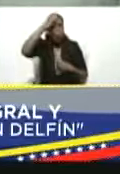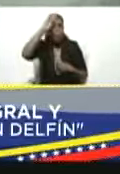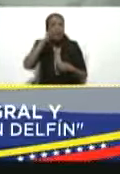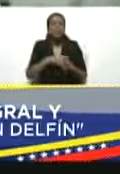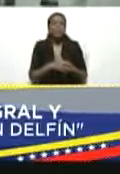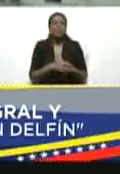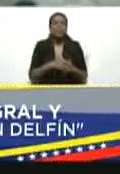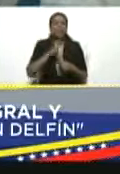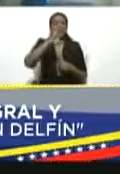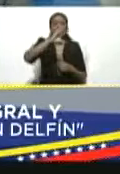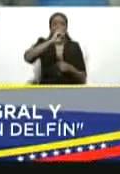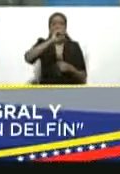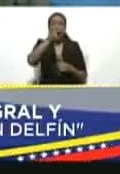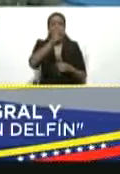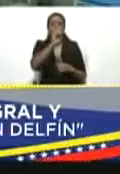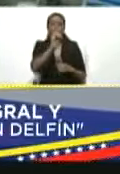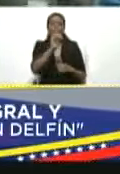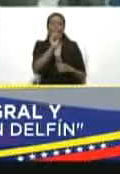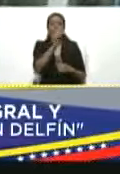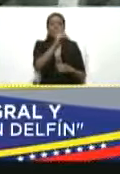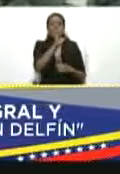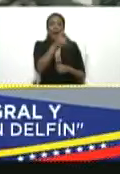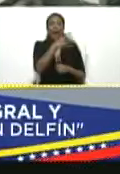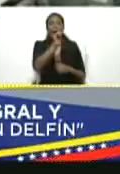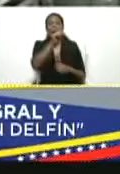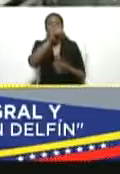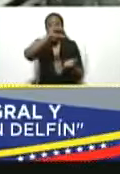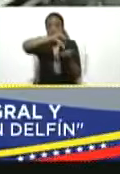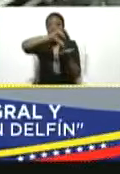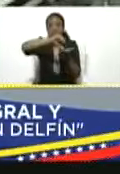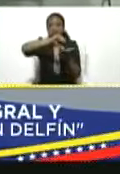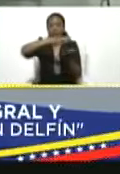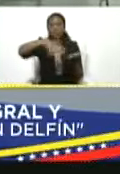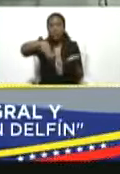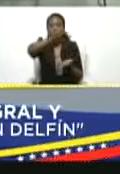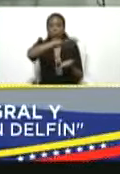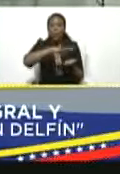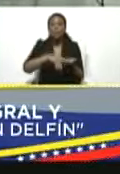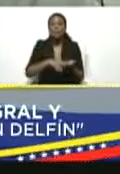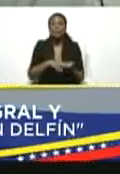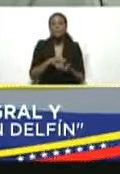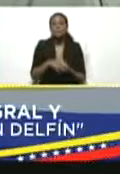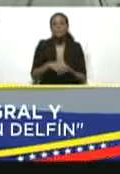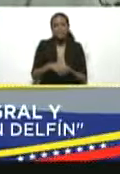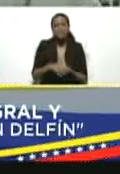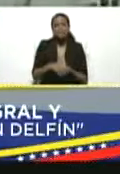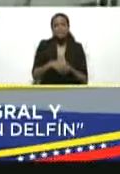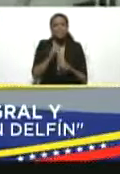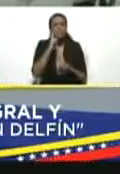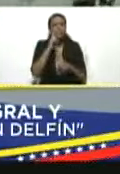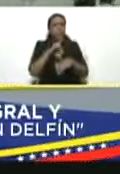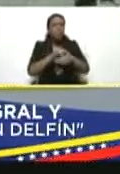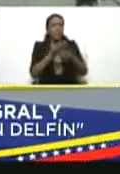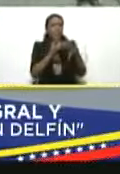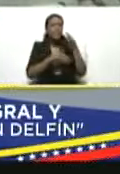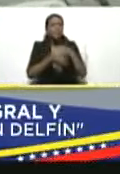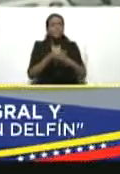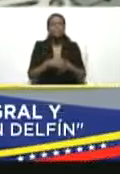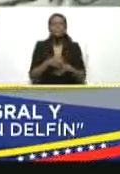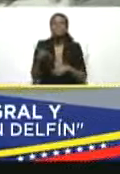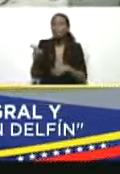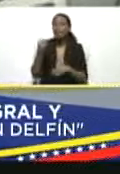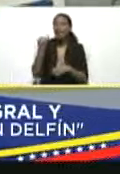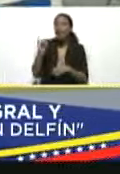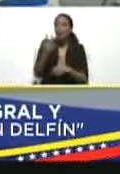Ávila Ciego de Ávila en el centro de Cuba centro Oriente bueno adelante doctora bueno presidente